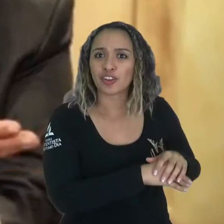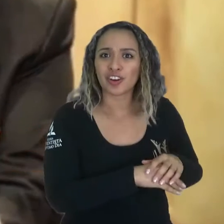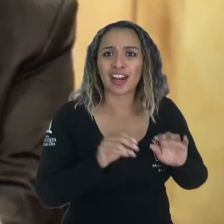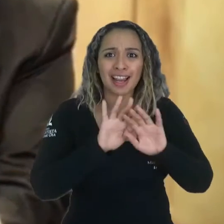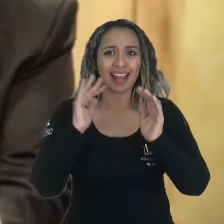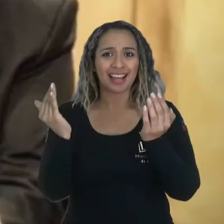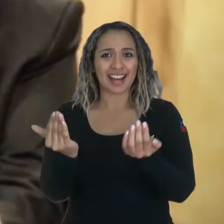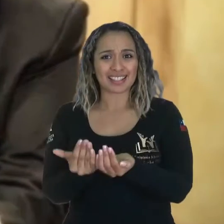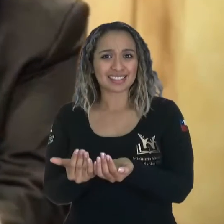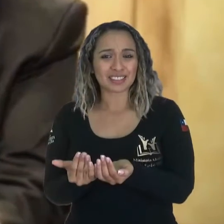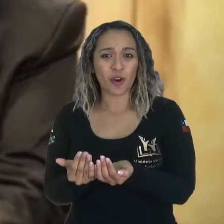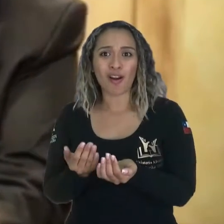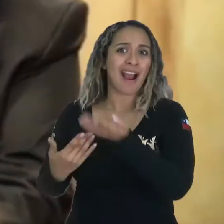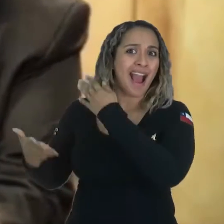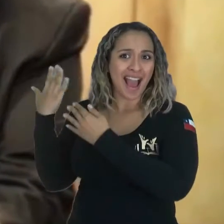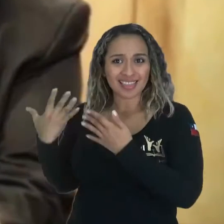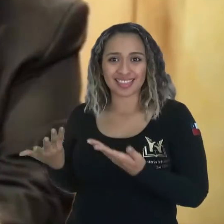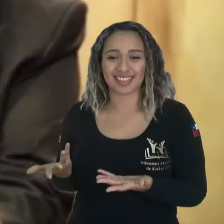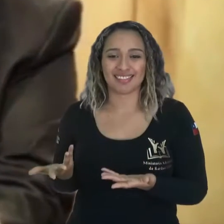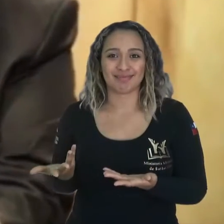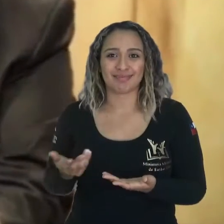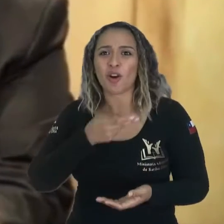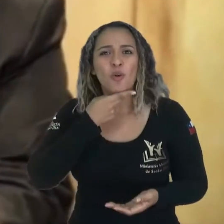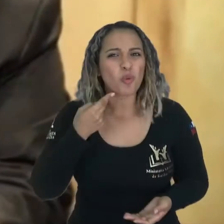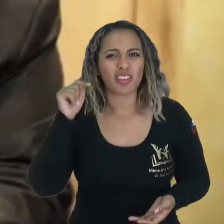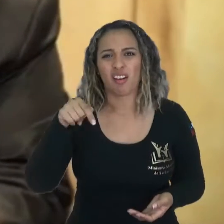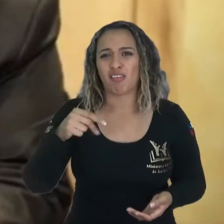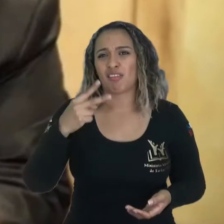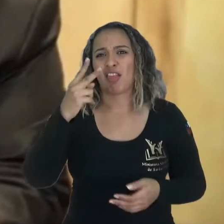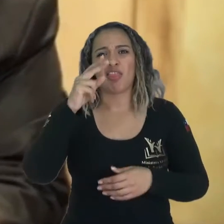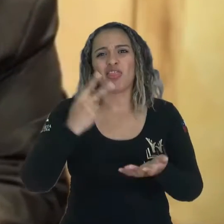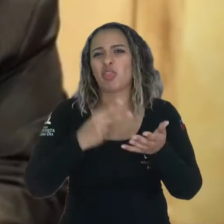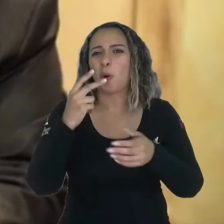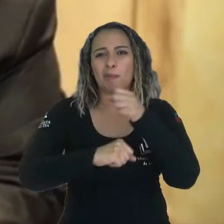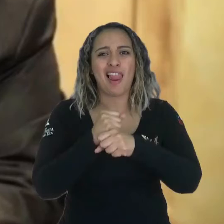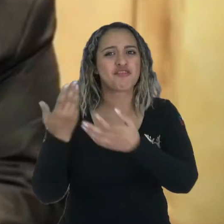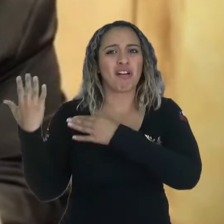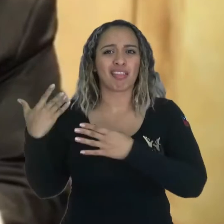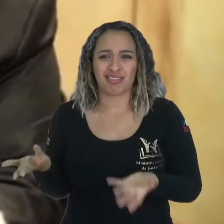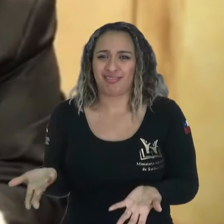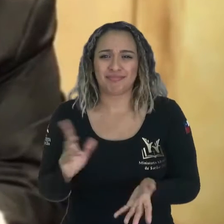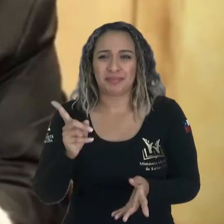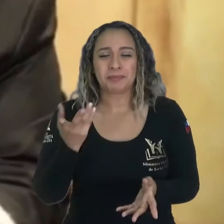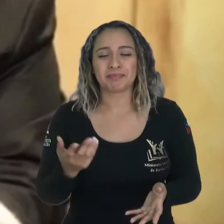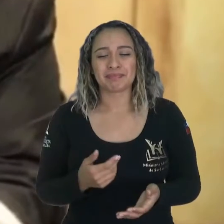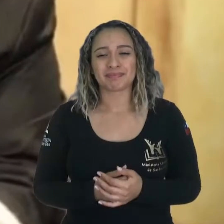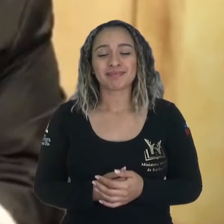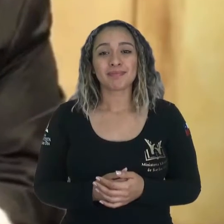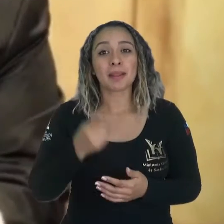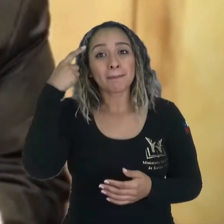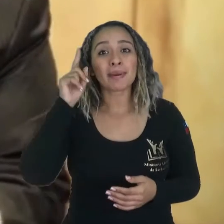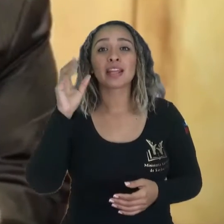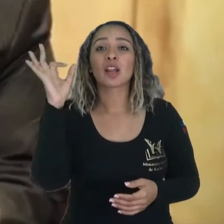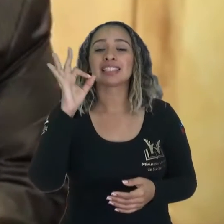creación no habían judíos, los judíos vinieron casi dos mil años después el sábado fue dado para el ser humano, y para qué,